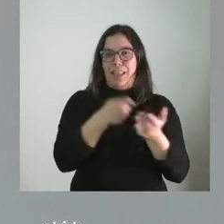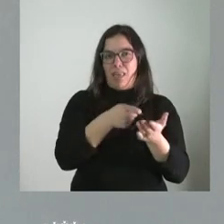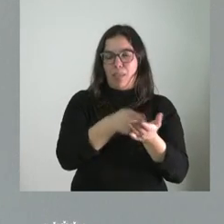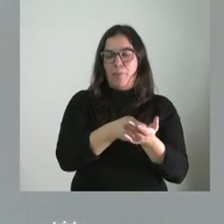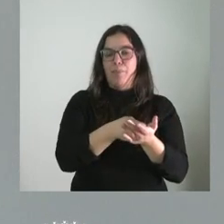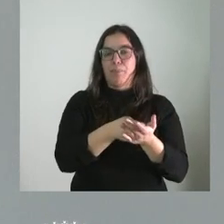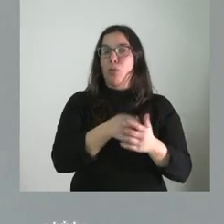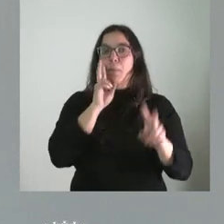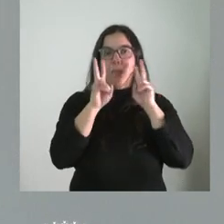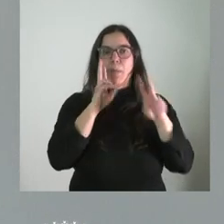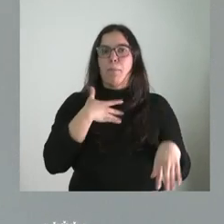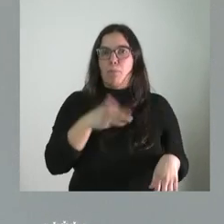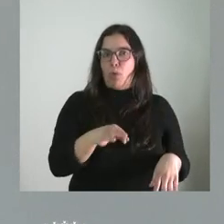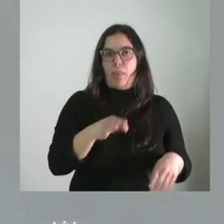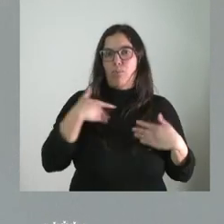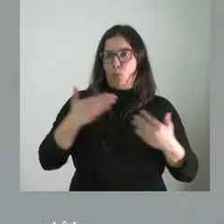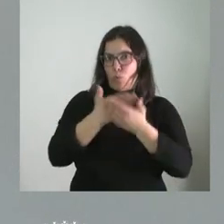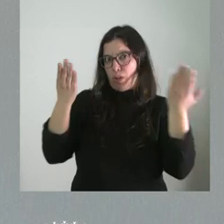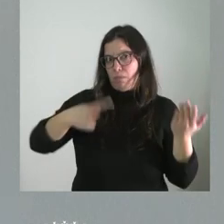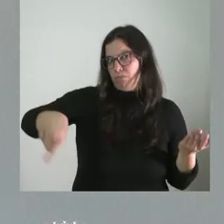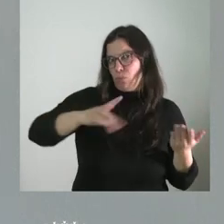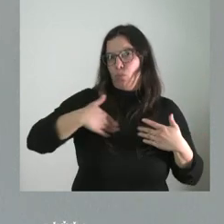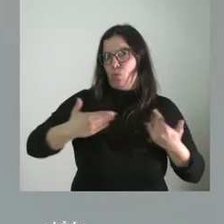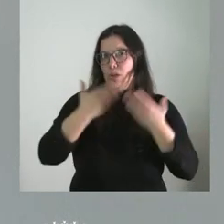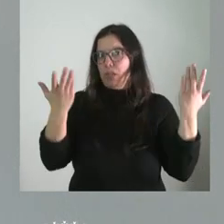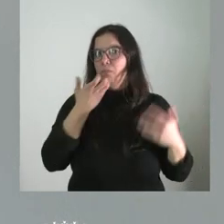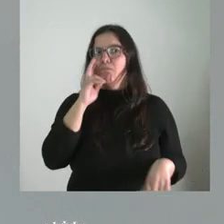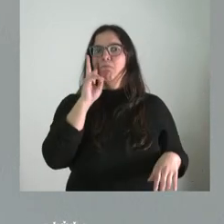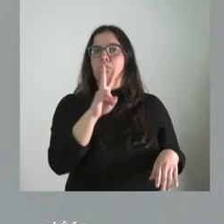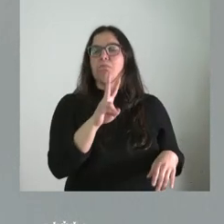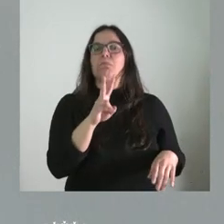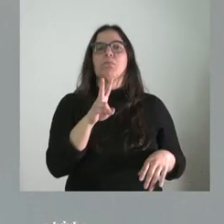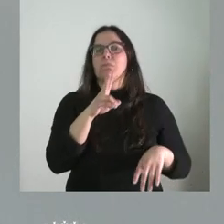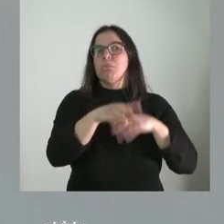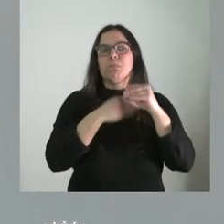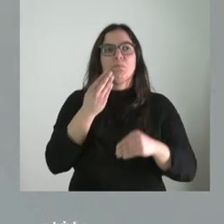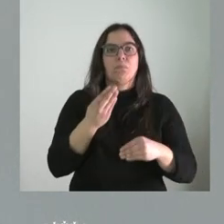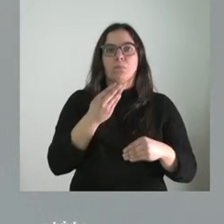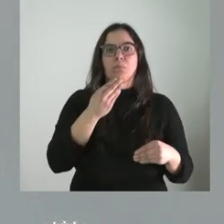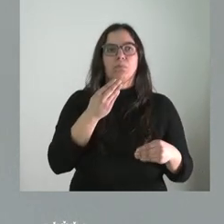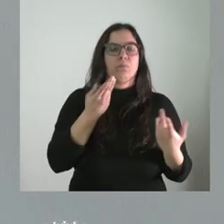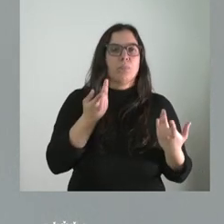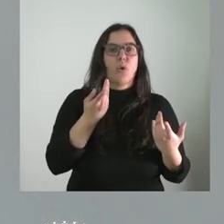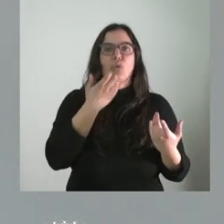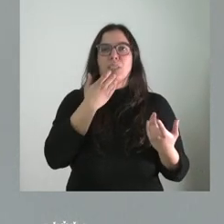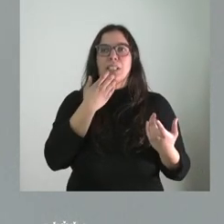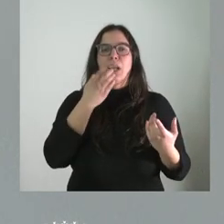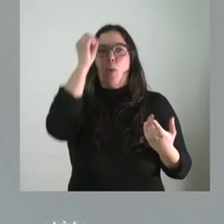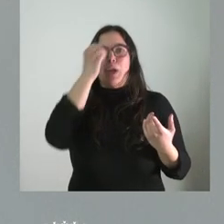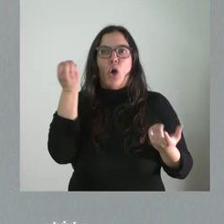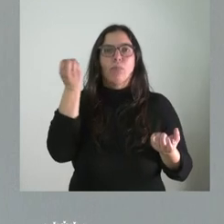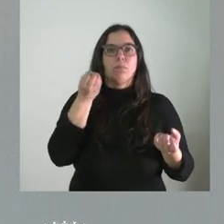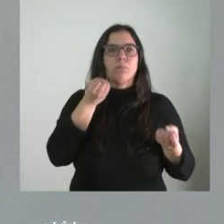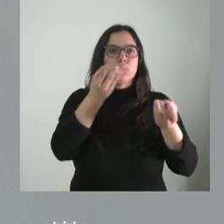a su disposición esa información y a disposición de todas las personas que quieran acceder para realizar cualquier observación al respecto Cuál es lo más